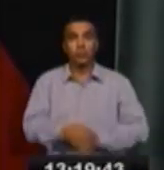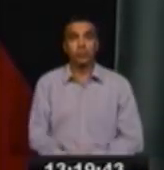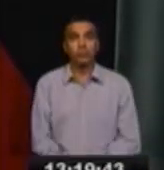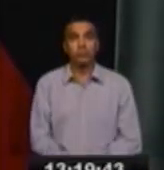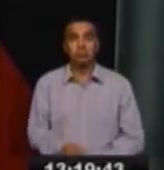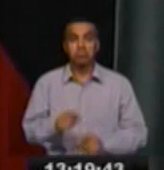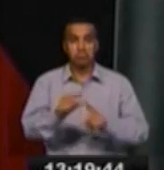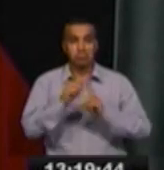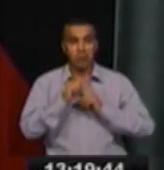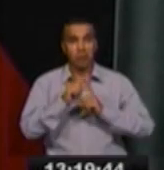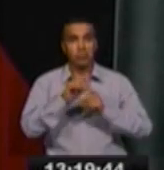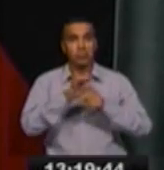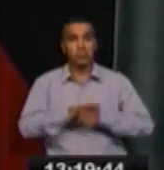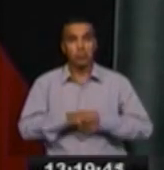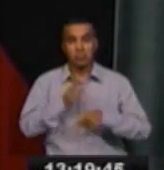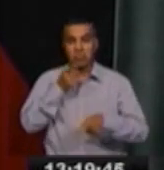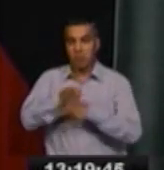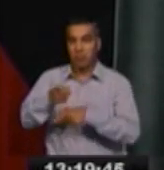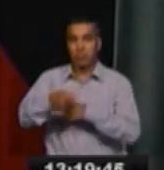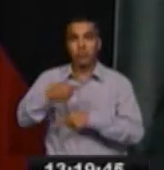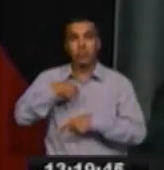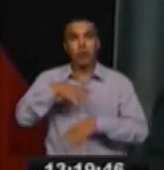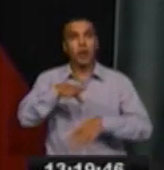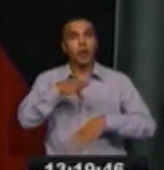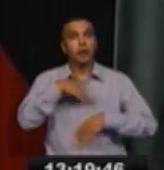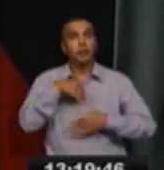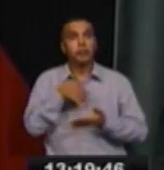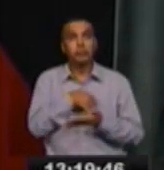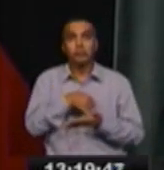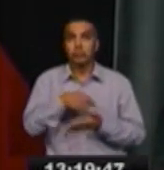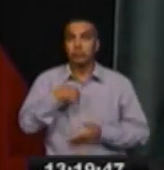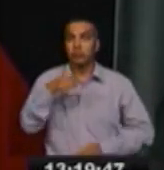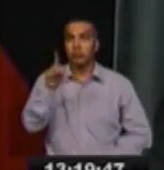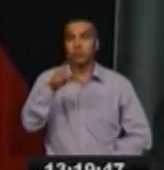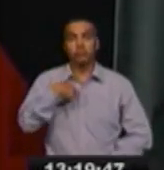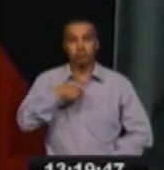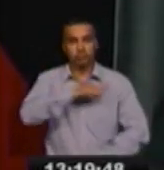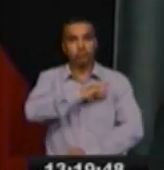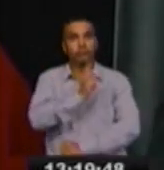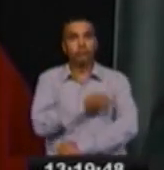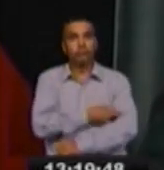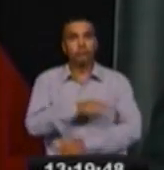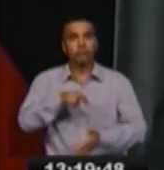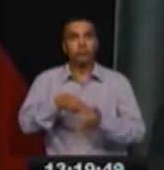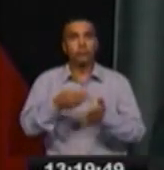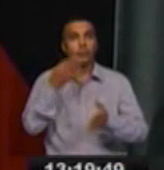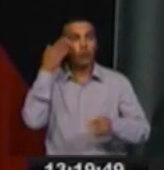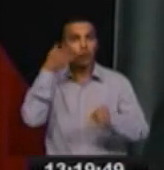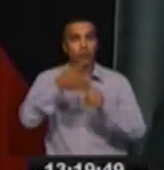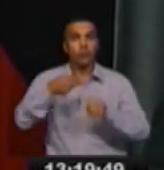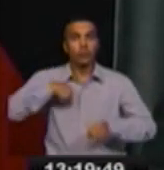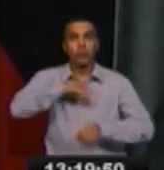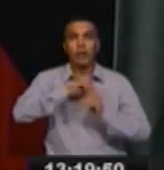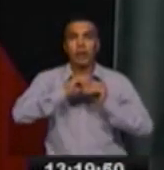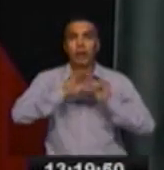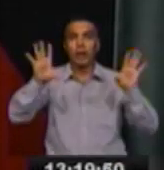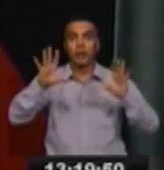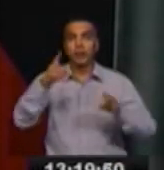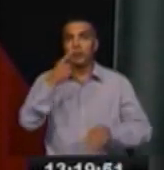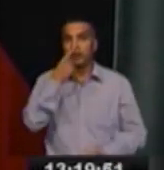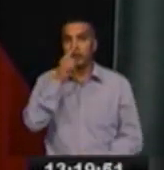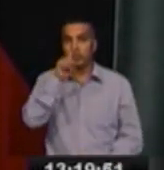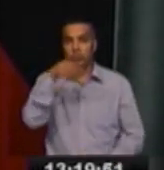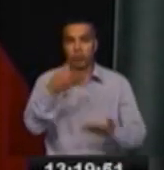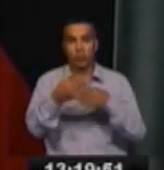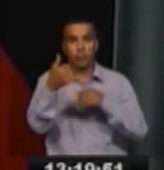amenazas, ni el chantaje van a hacer que esta administración desvíe los objetivos y los intereses